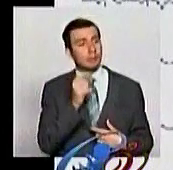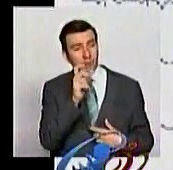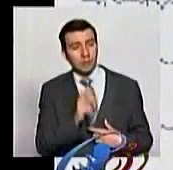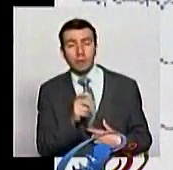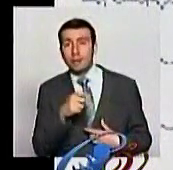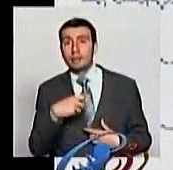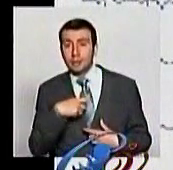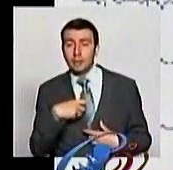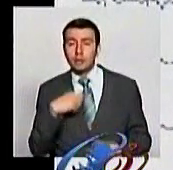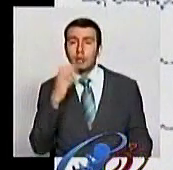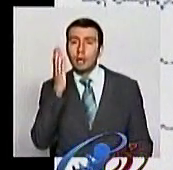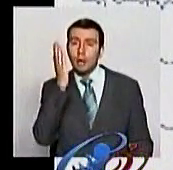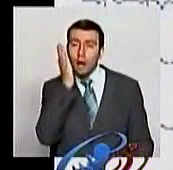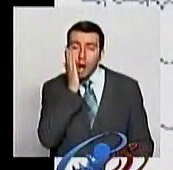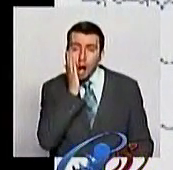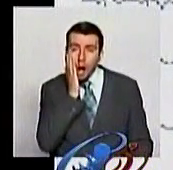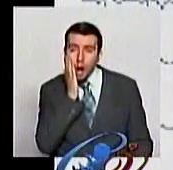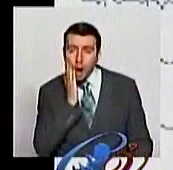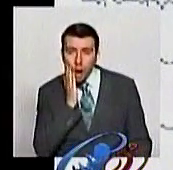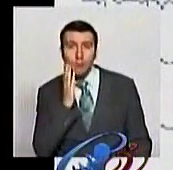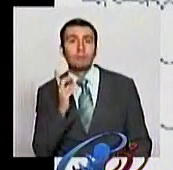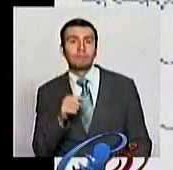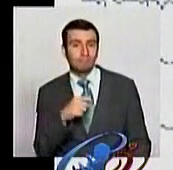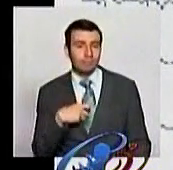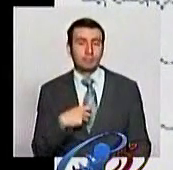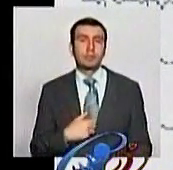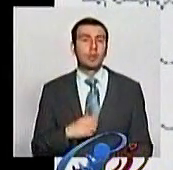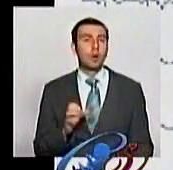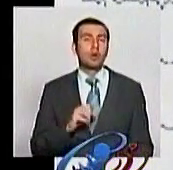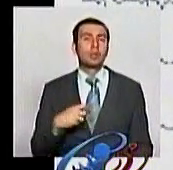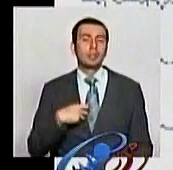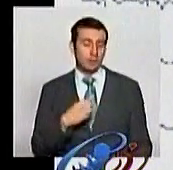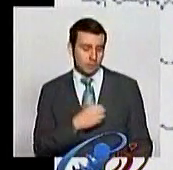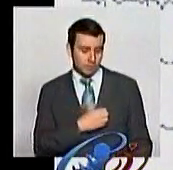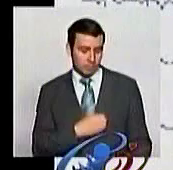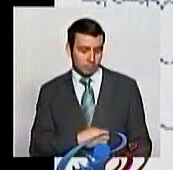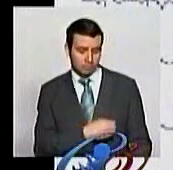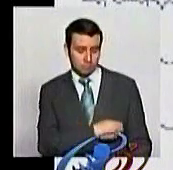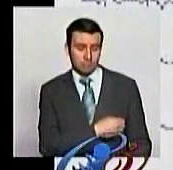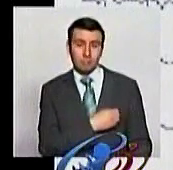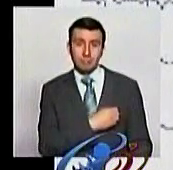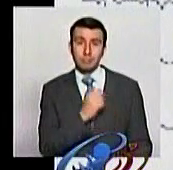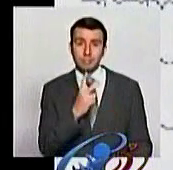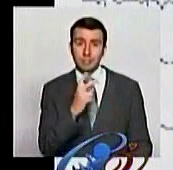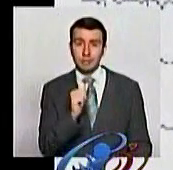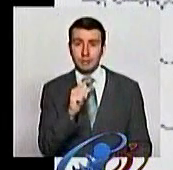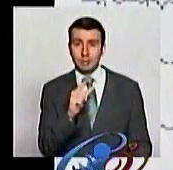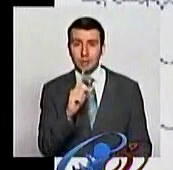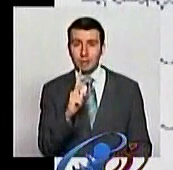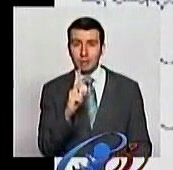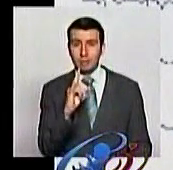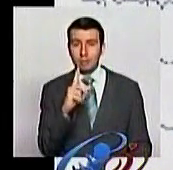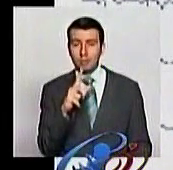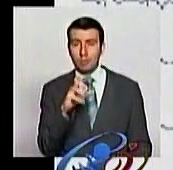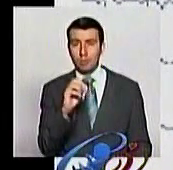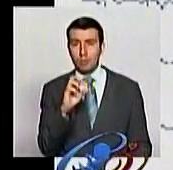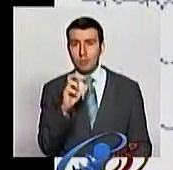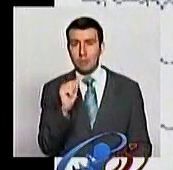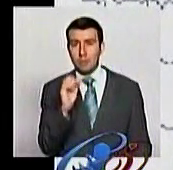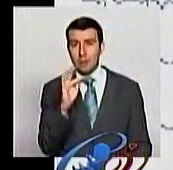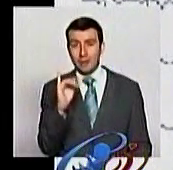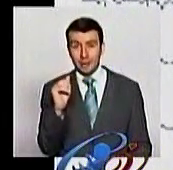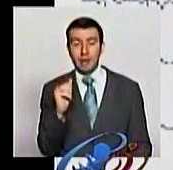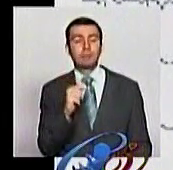anemia, los pacientes con valvulopatías, ¿cierto? También tienden a presentar ese ladito